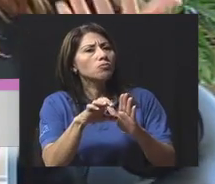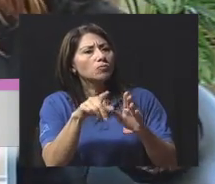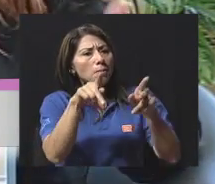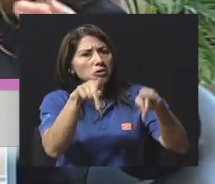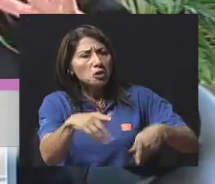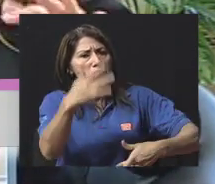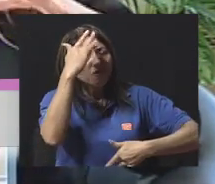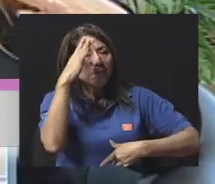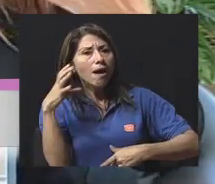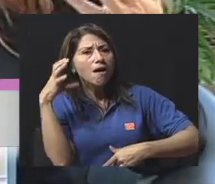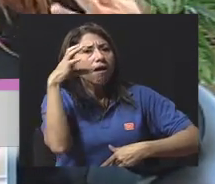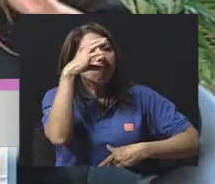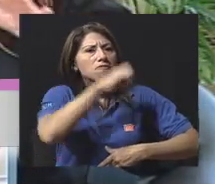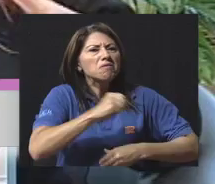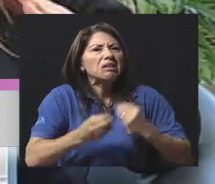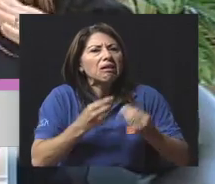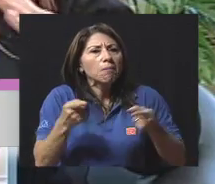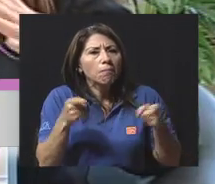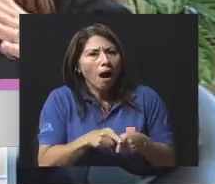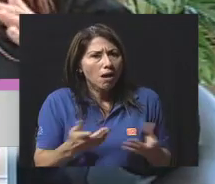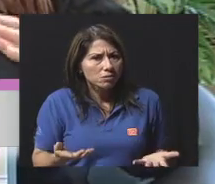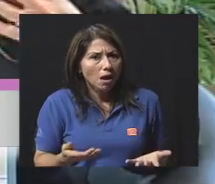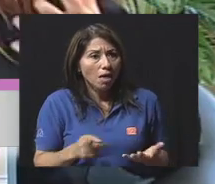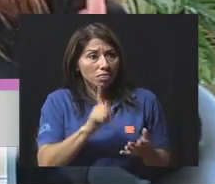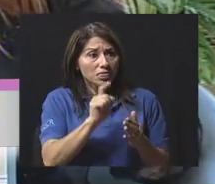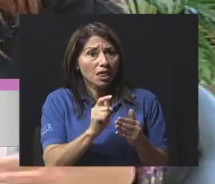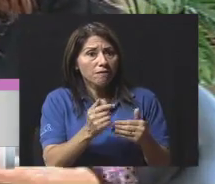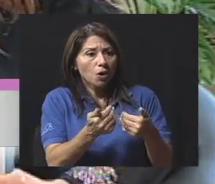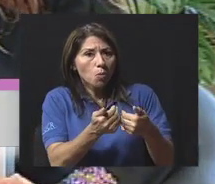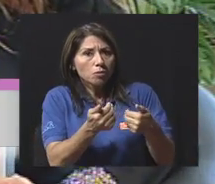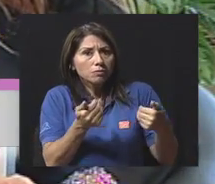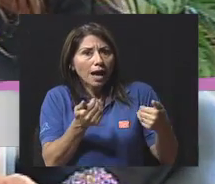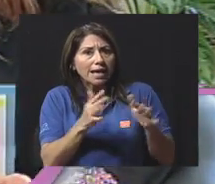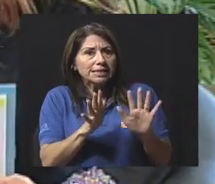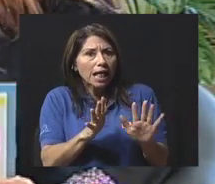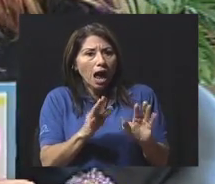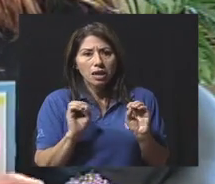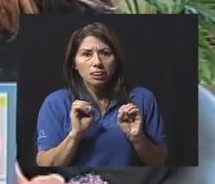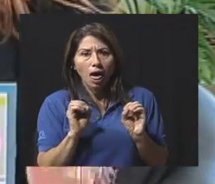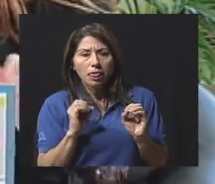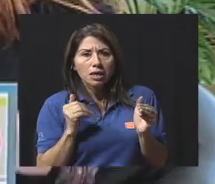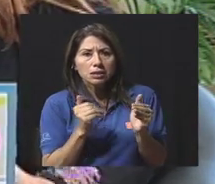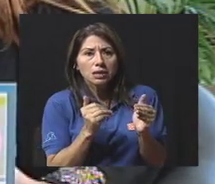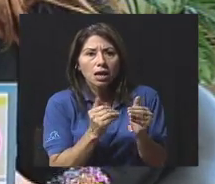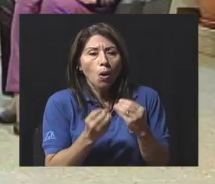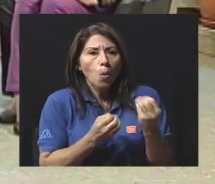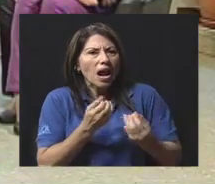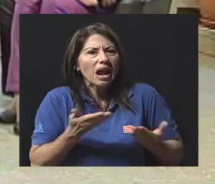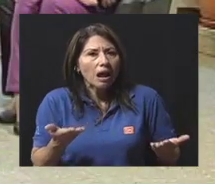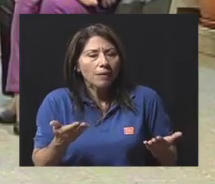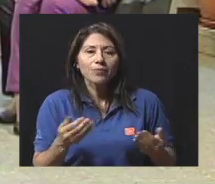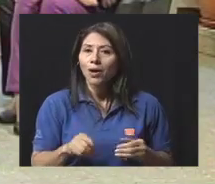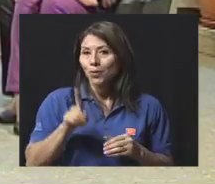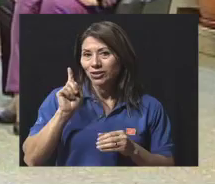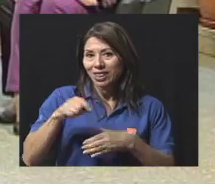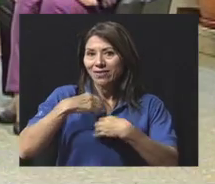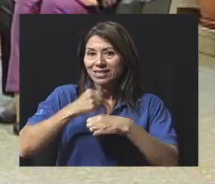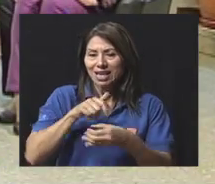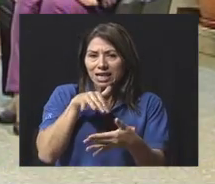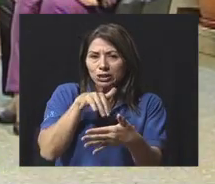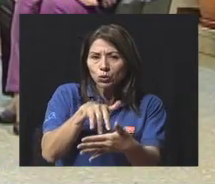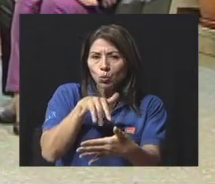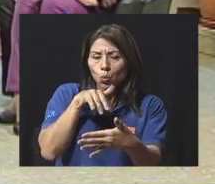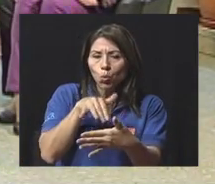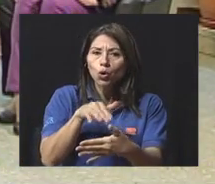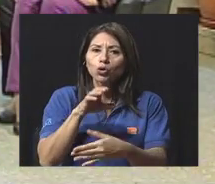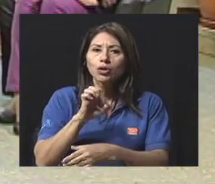se debe aislar Cómo es la dinámica en ese en este papel verdad que se va desarrollando bueno se tienen que hacer estudios epidemiológicos para